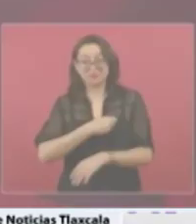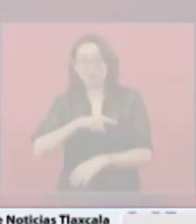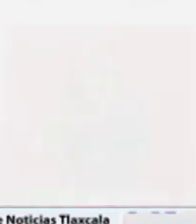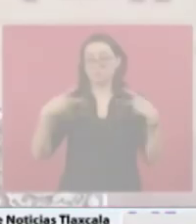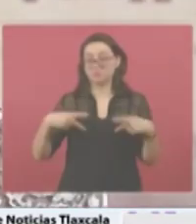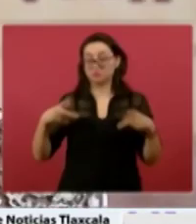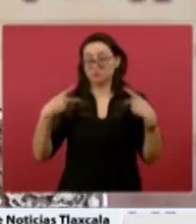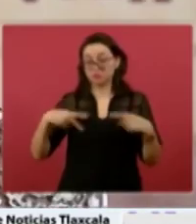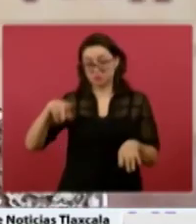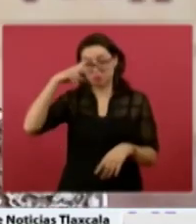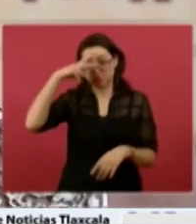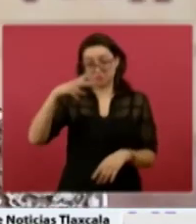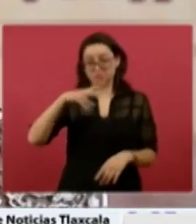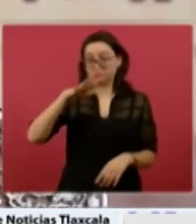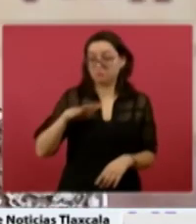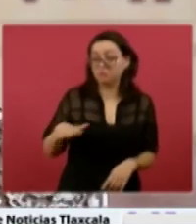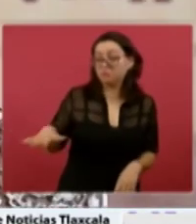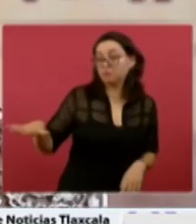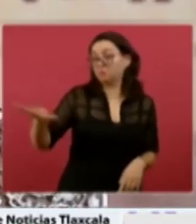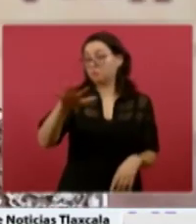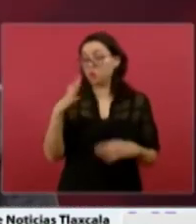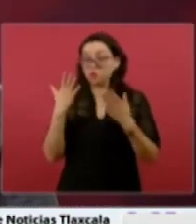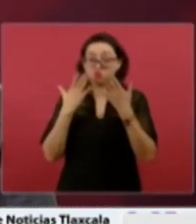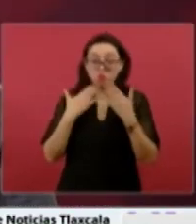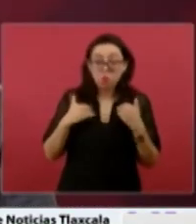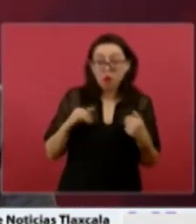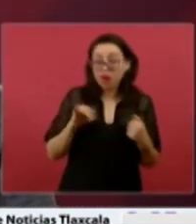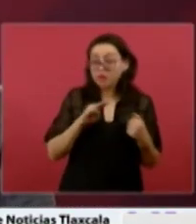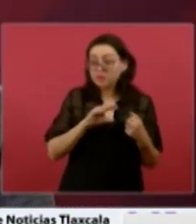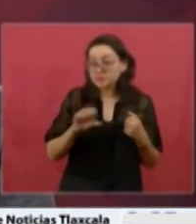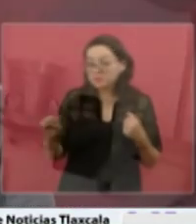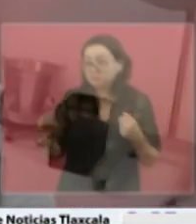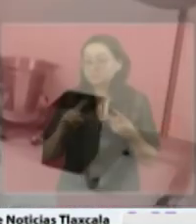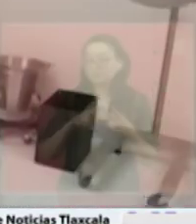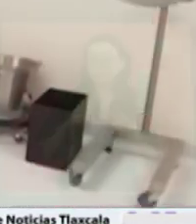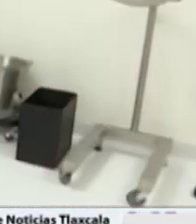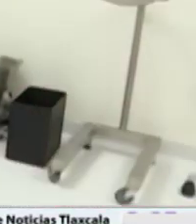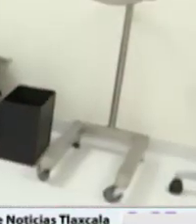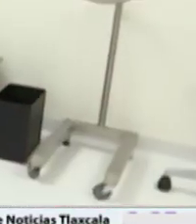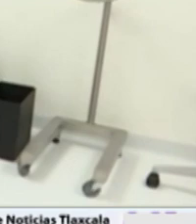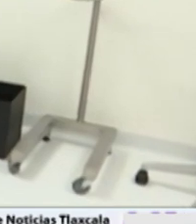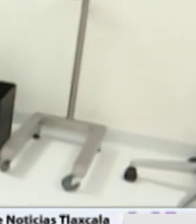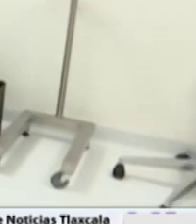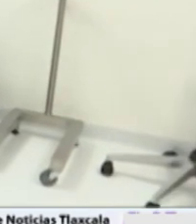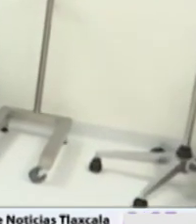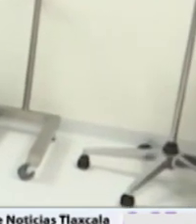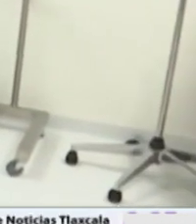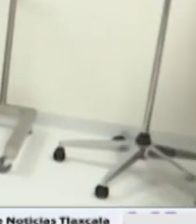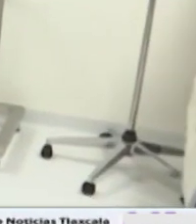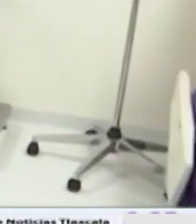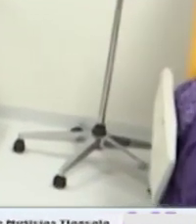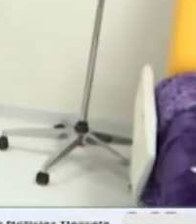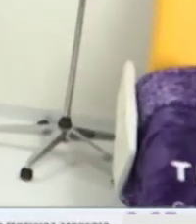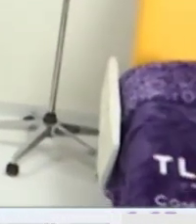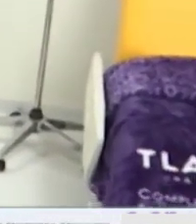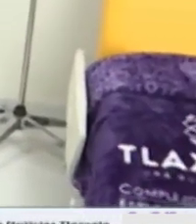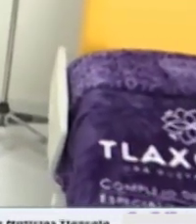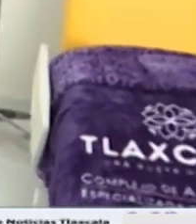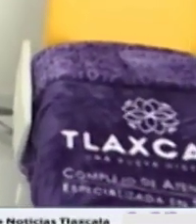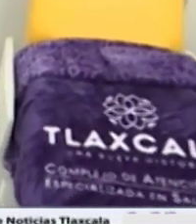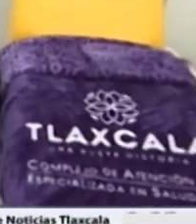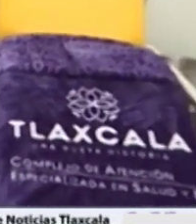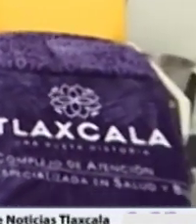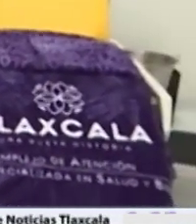salud. En este sentido, el secretario de Salud, Jorge Alcocer Varela, explicó que con la formalización de este instrumento